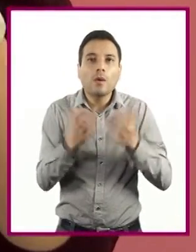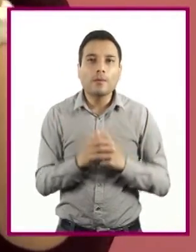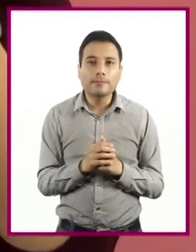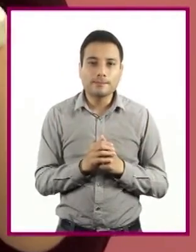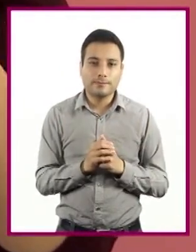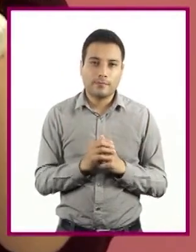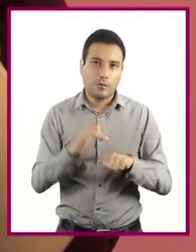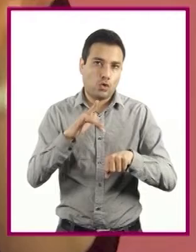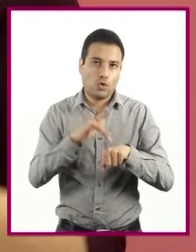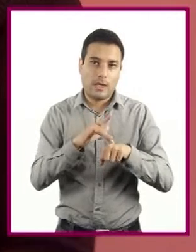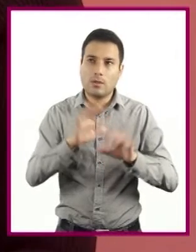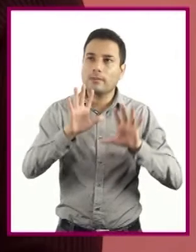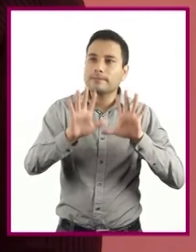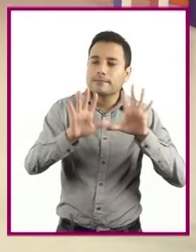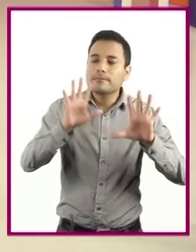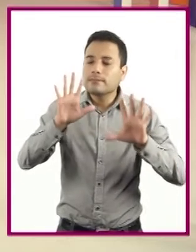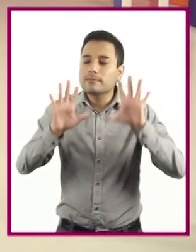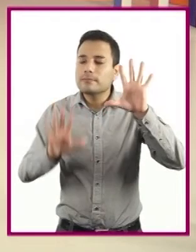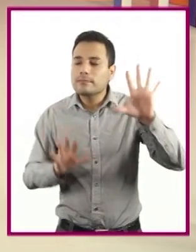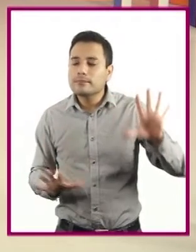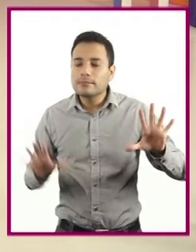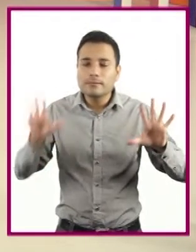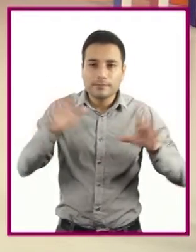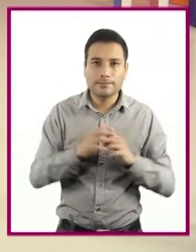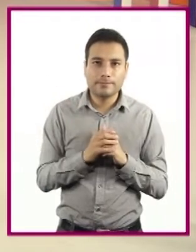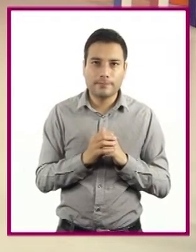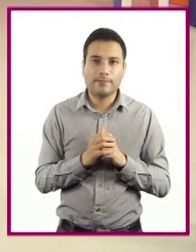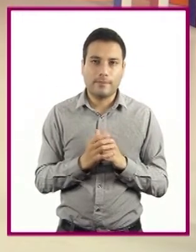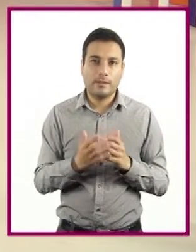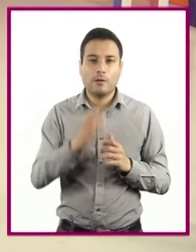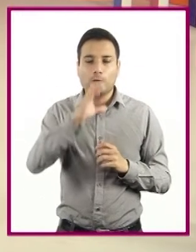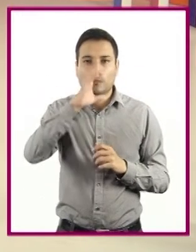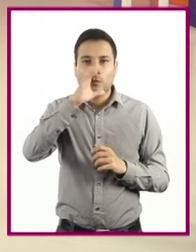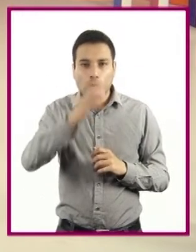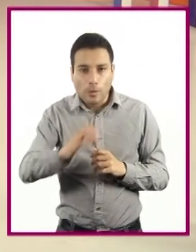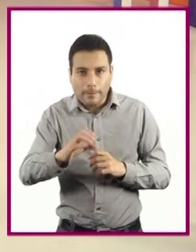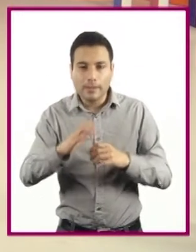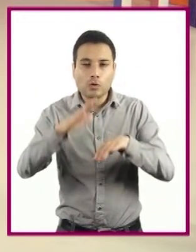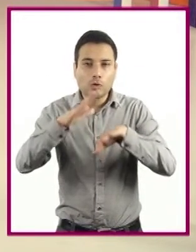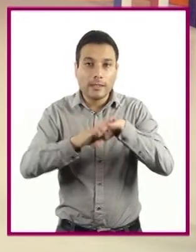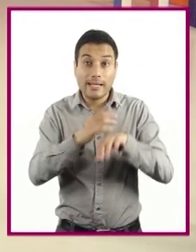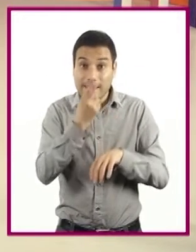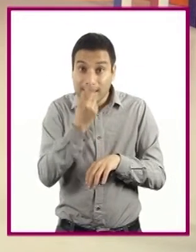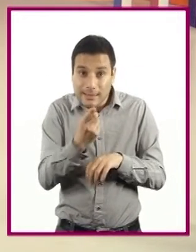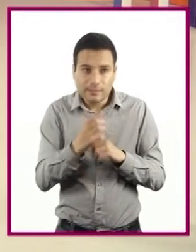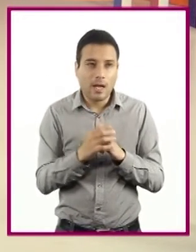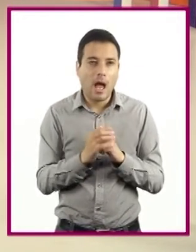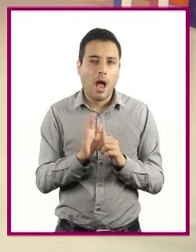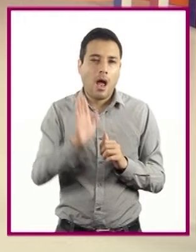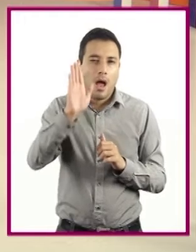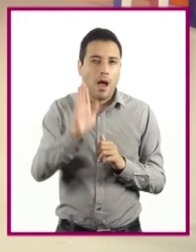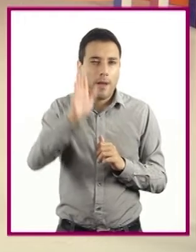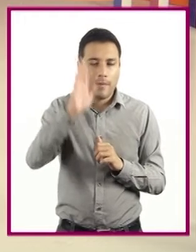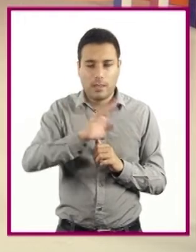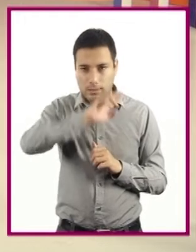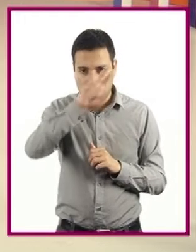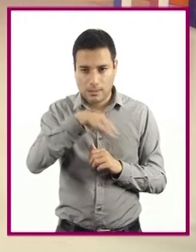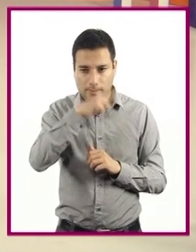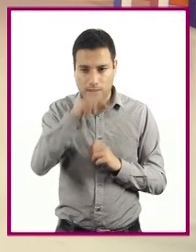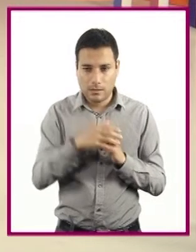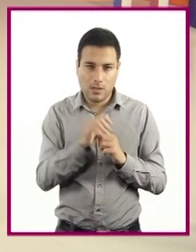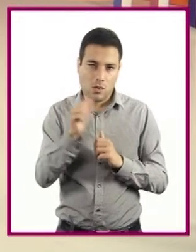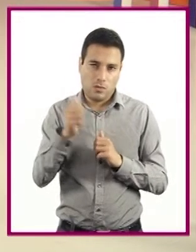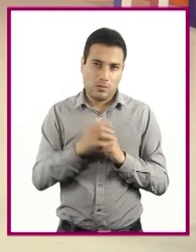posible, tocándolo con las manos. Uno tocaba la trompa y decía que el elefante es como una serpiente.